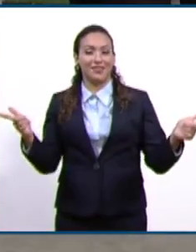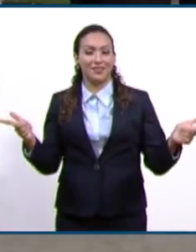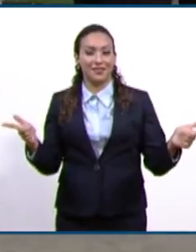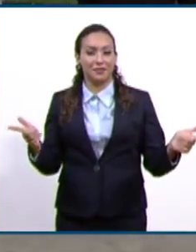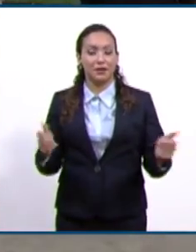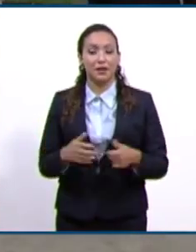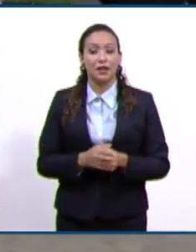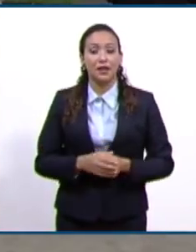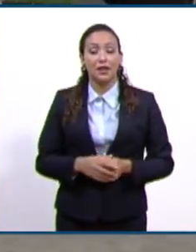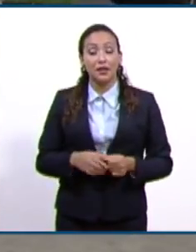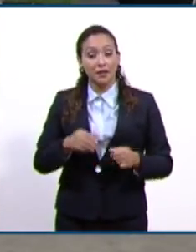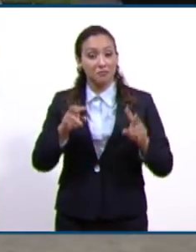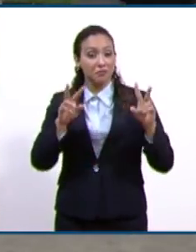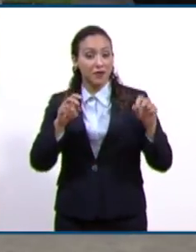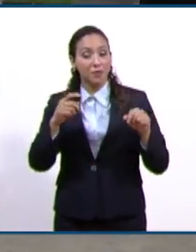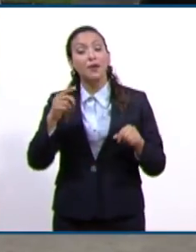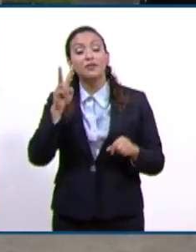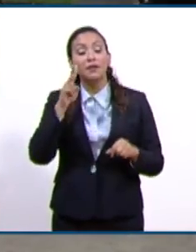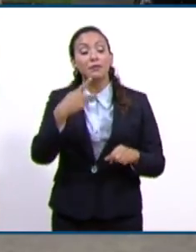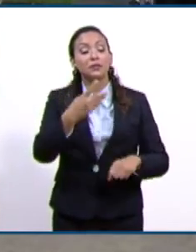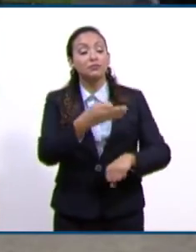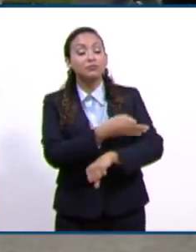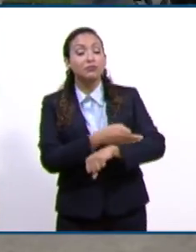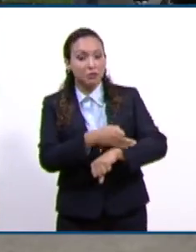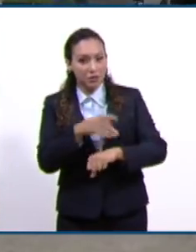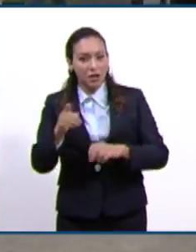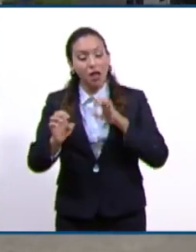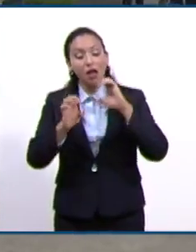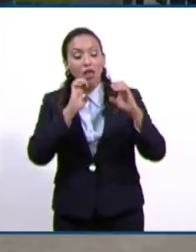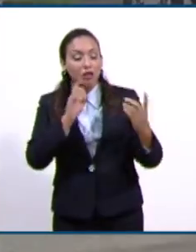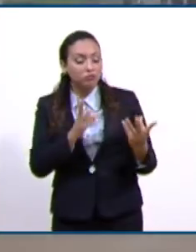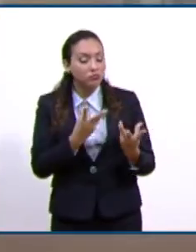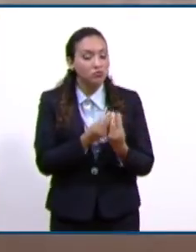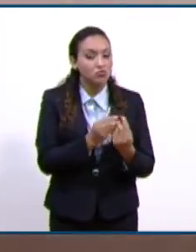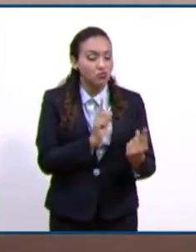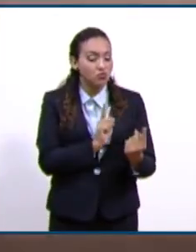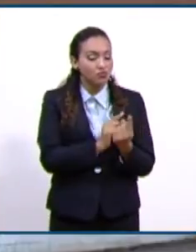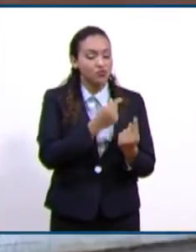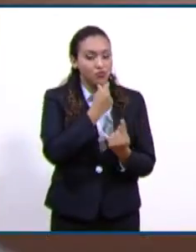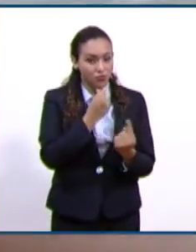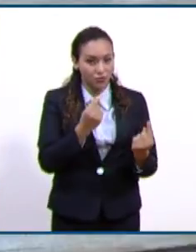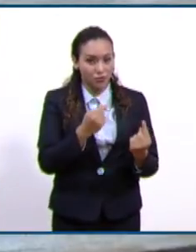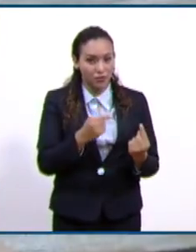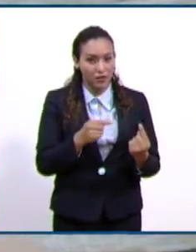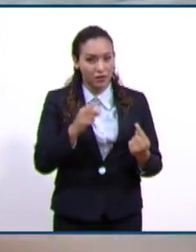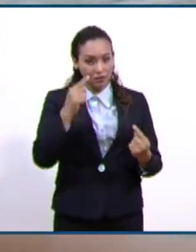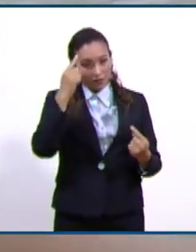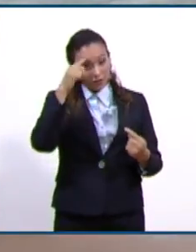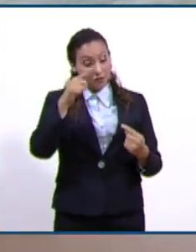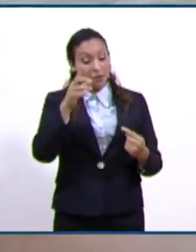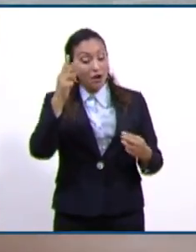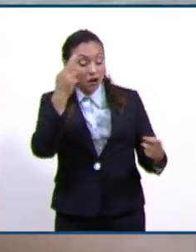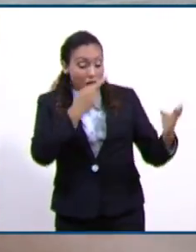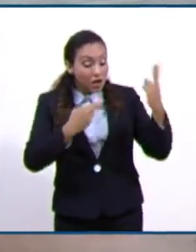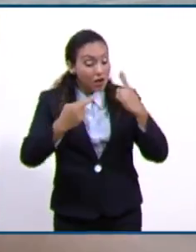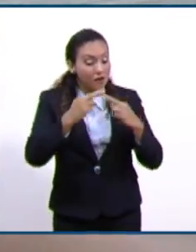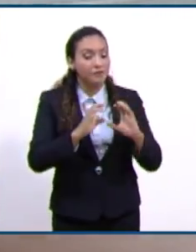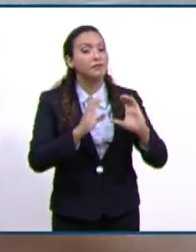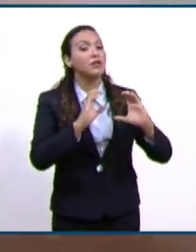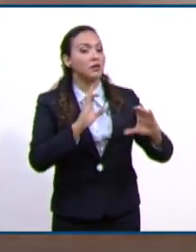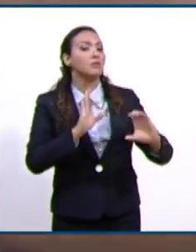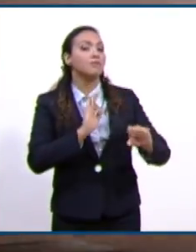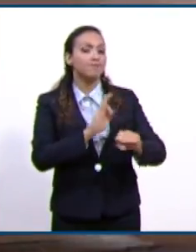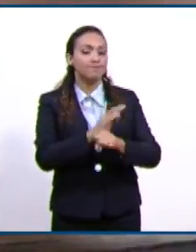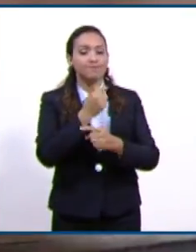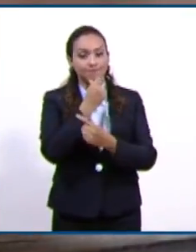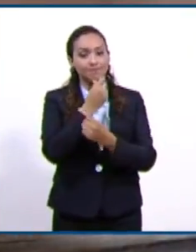espontánea sobre lo que son cuestionados, entrevistas que se llevan a cabo de acuerdo con el protocolo de la Suprema Corte para estos casos que involucran